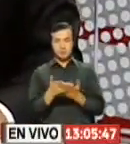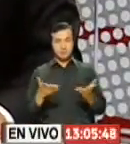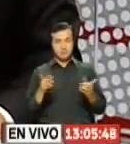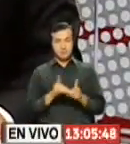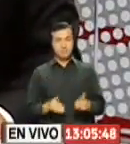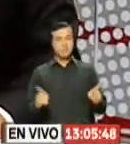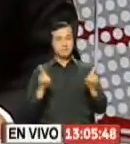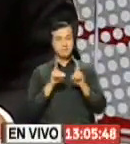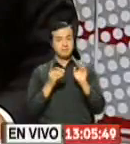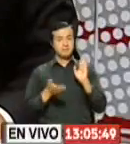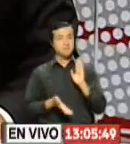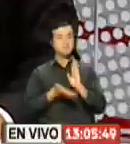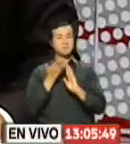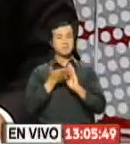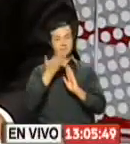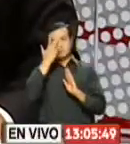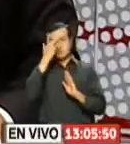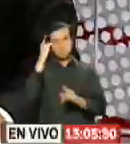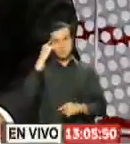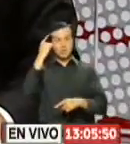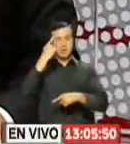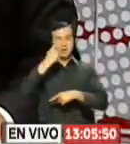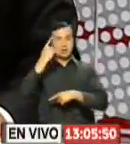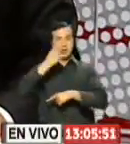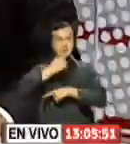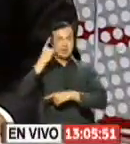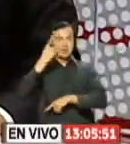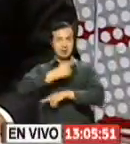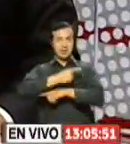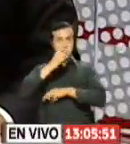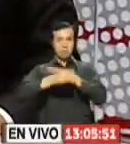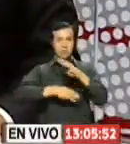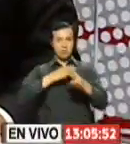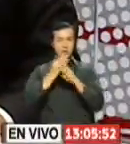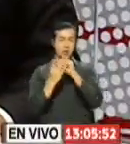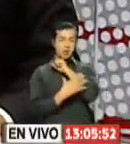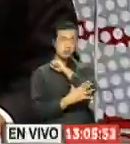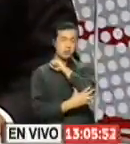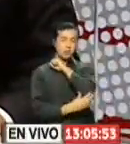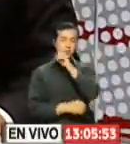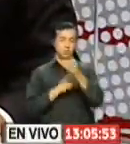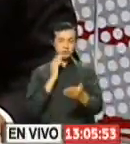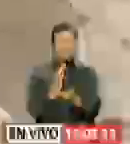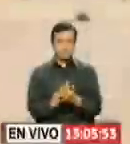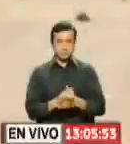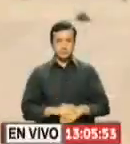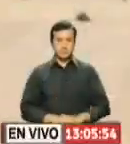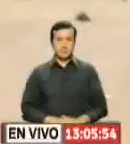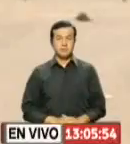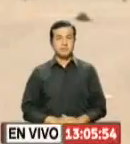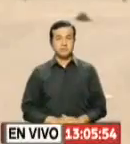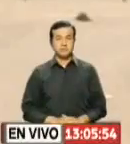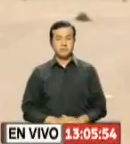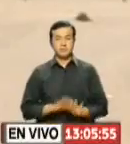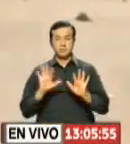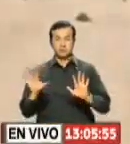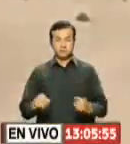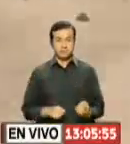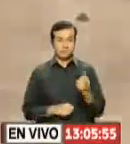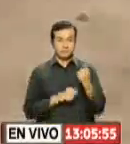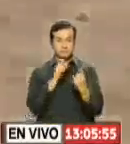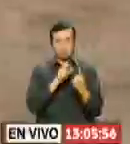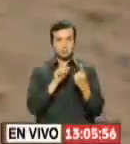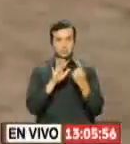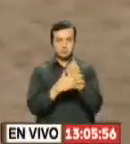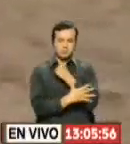se destaca a propósito de la conmemoración del Día Mundial de la Erradicación de la Pobreza. Una de cada 10 personas viven